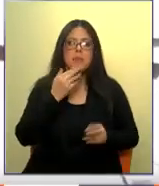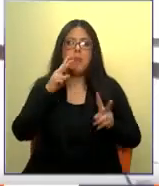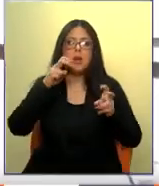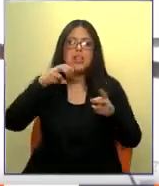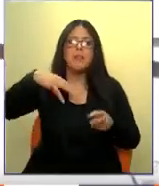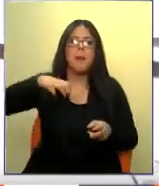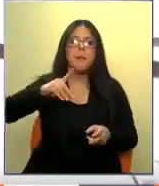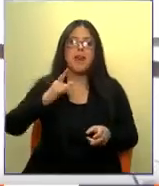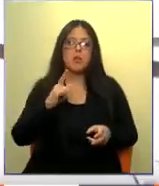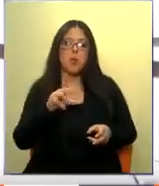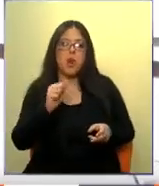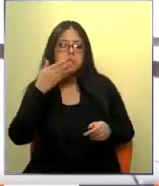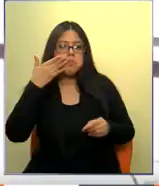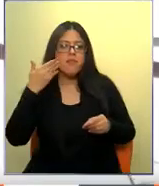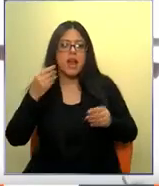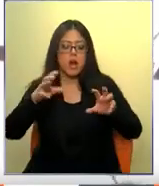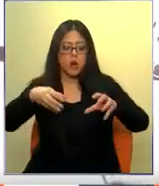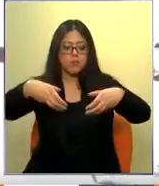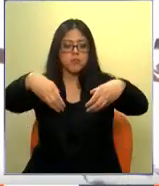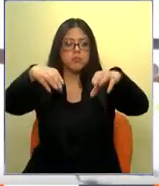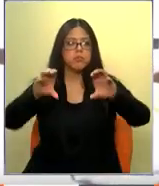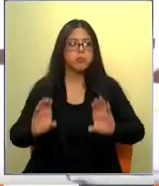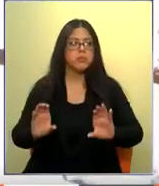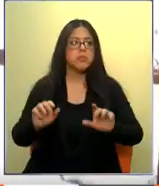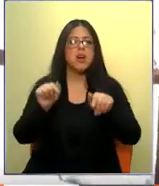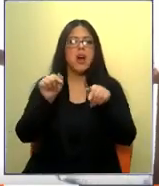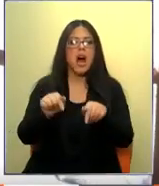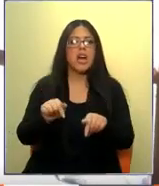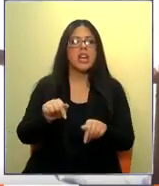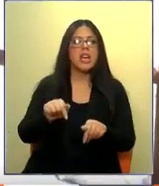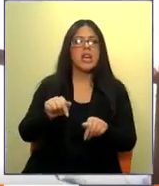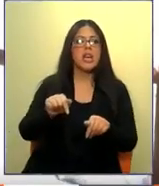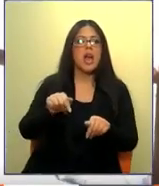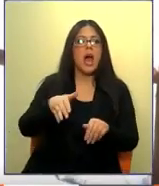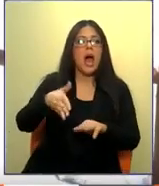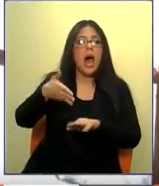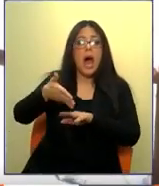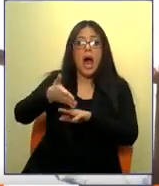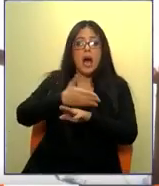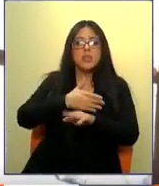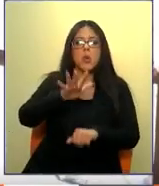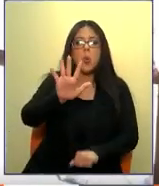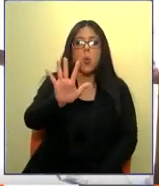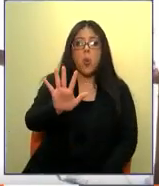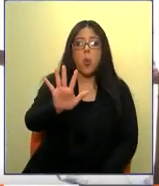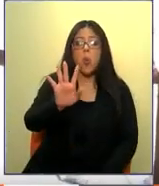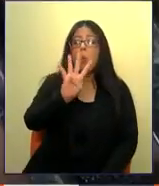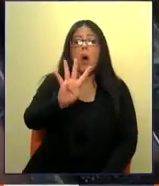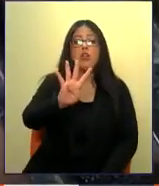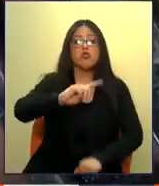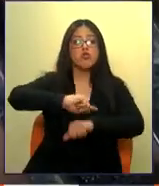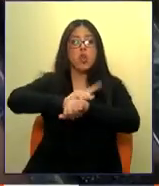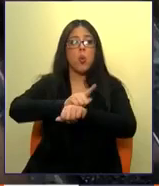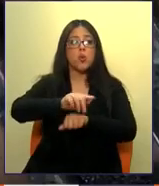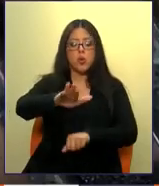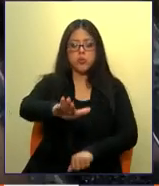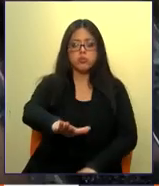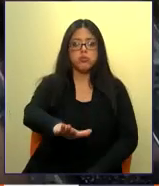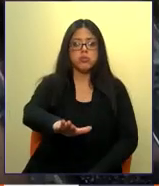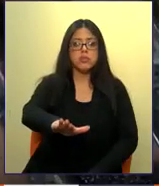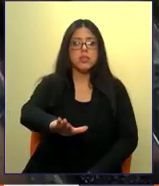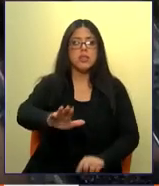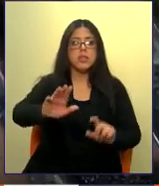la parrilla, con un fuego de moderado a fuerte, unos 4 segundos a la mano. Y lo que vamos a hacer es sellar el lado del tuétano y después